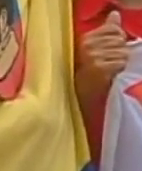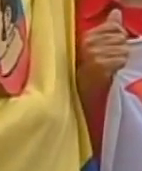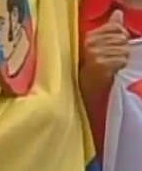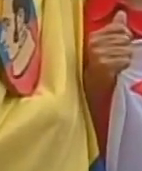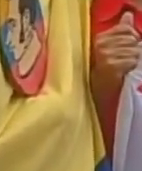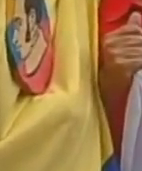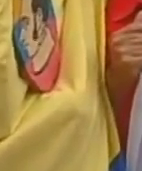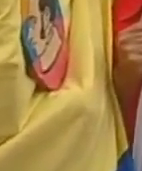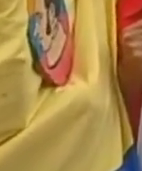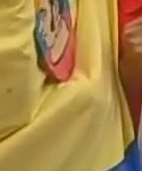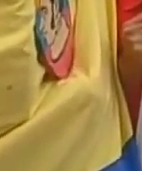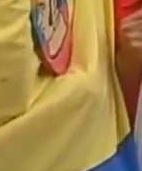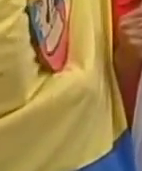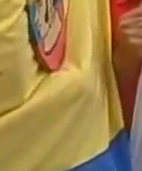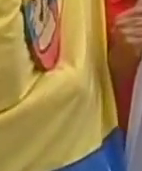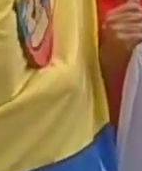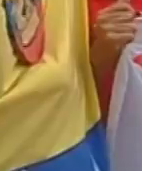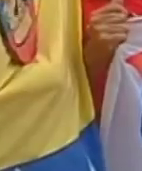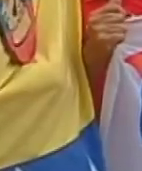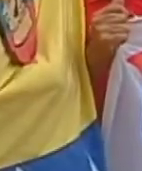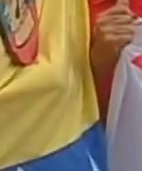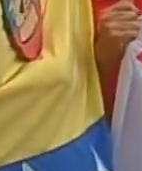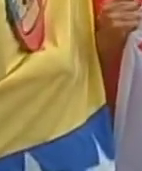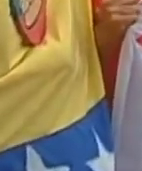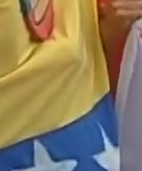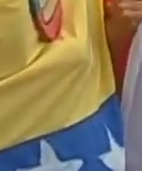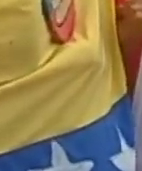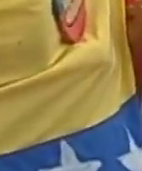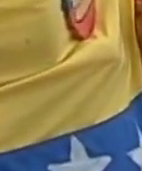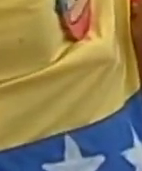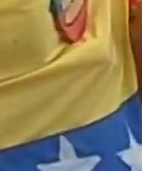al libertador Simón Bolívar y que fueron parte de aquellos